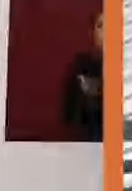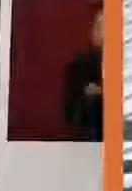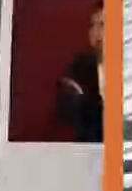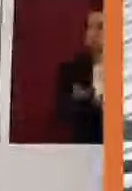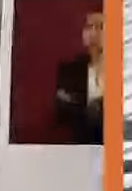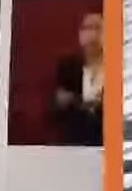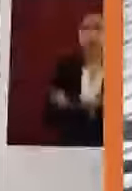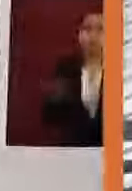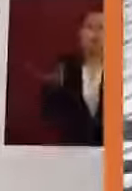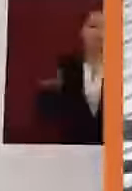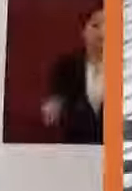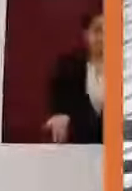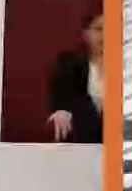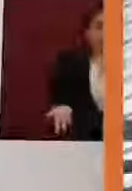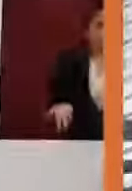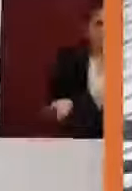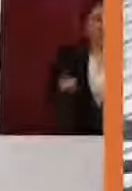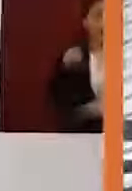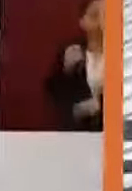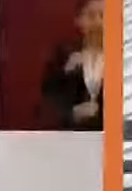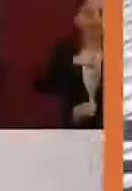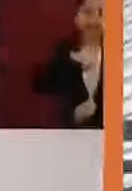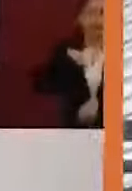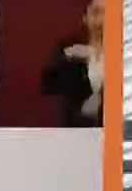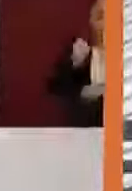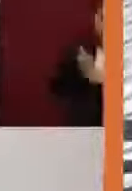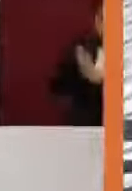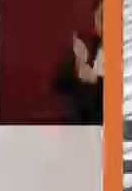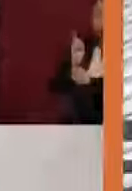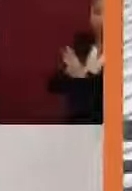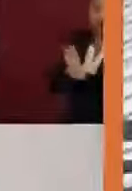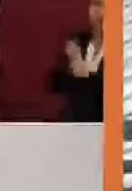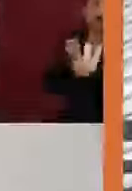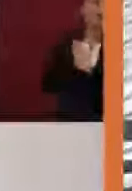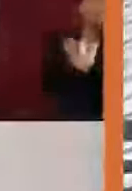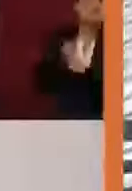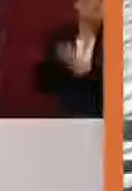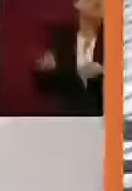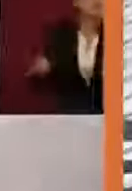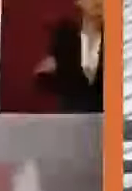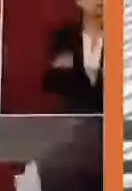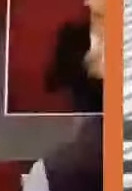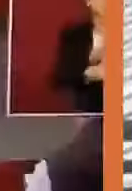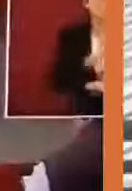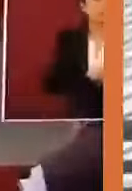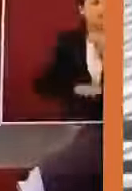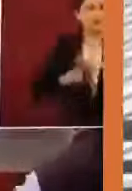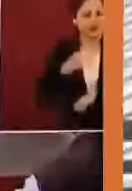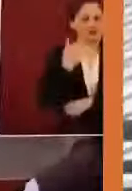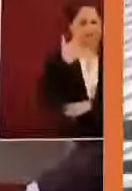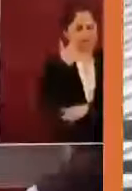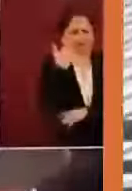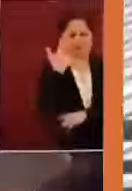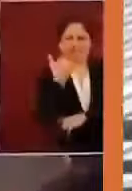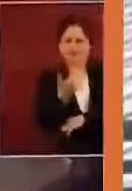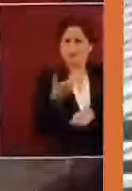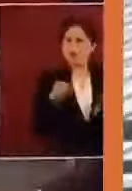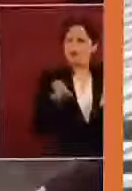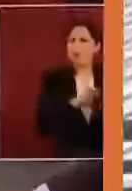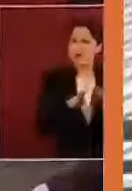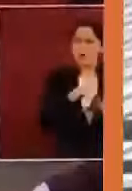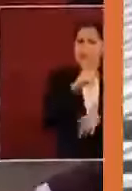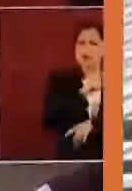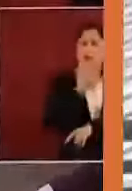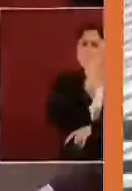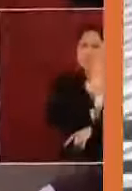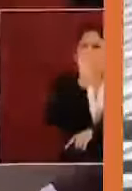Puntual a todas estas empresas que tienen este comportamiento obviamente atípico de dar de